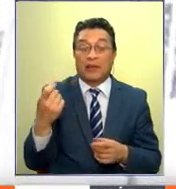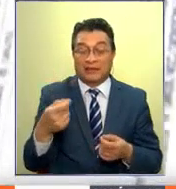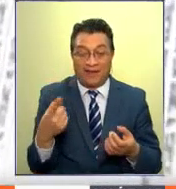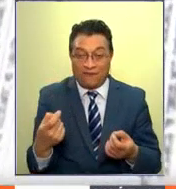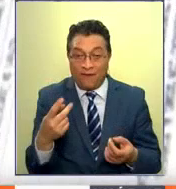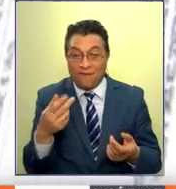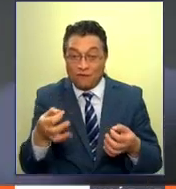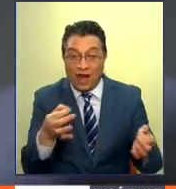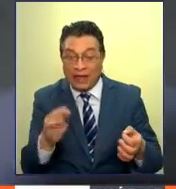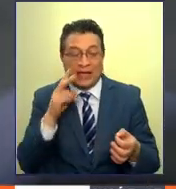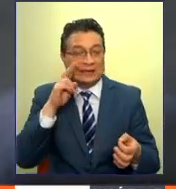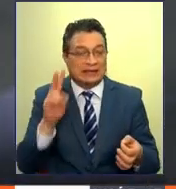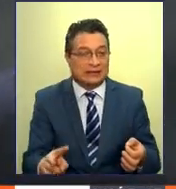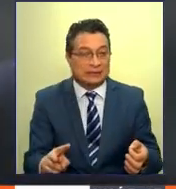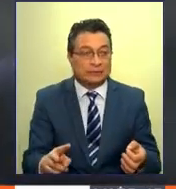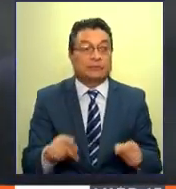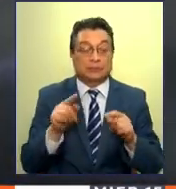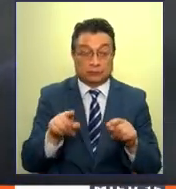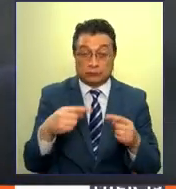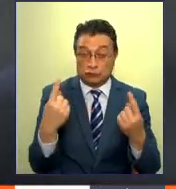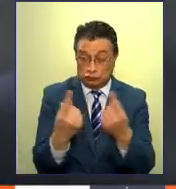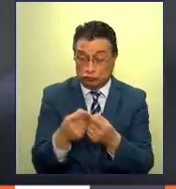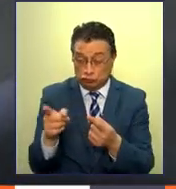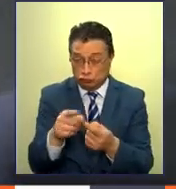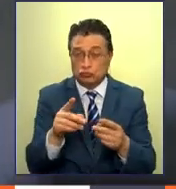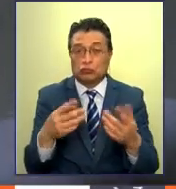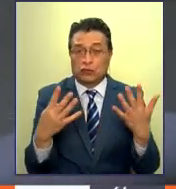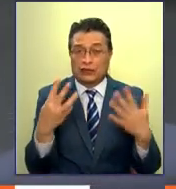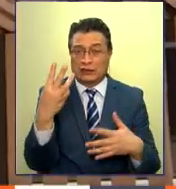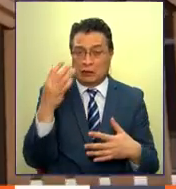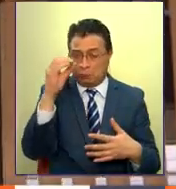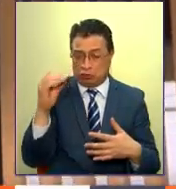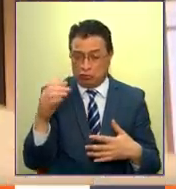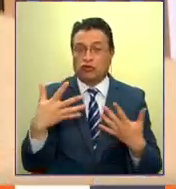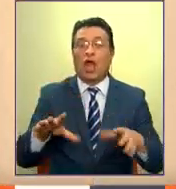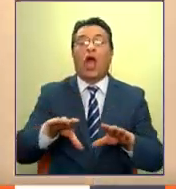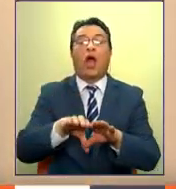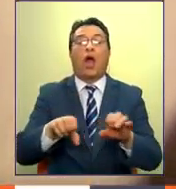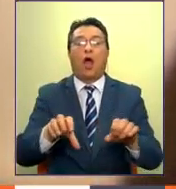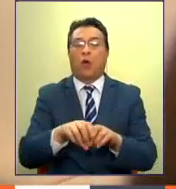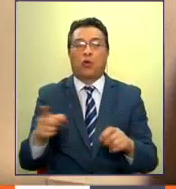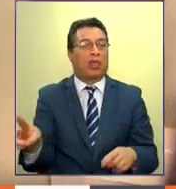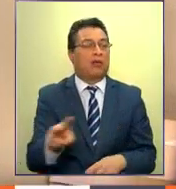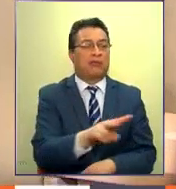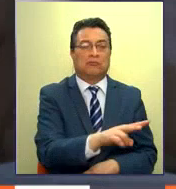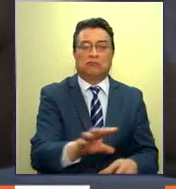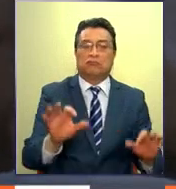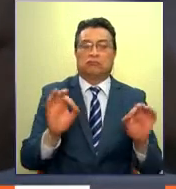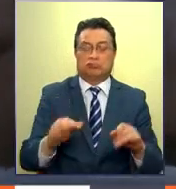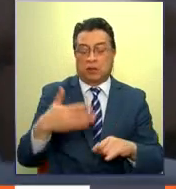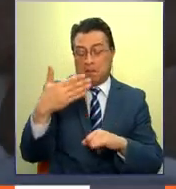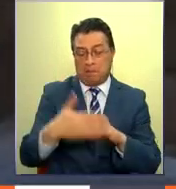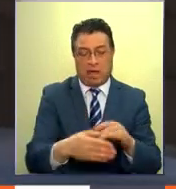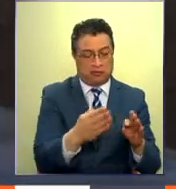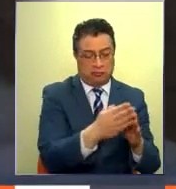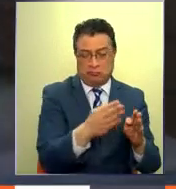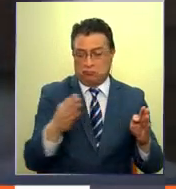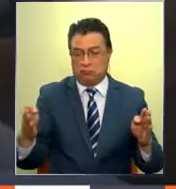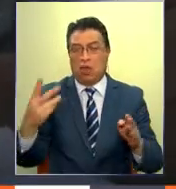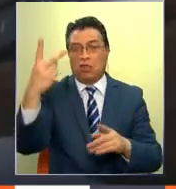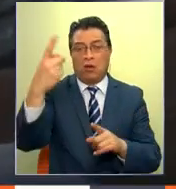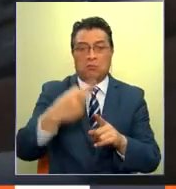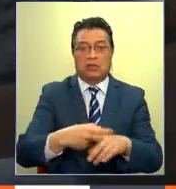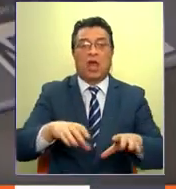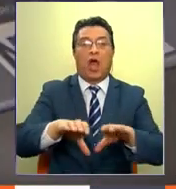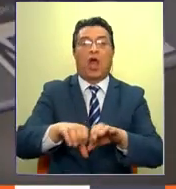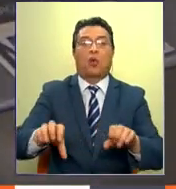el 93% de los casos se logra un acuerdo con los acreedores de manera exitosa en un plazo aproximado de 2 meses.